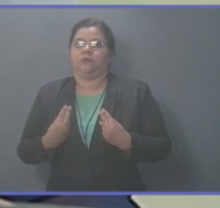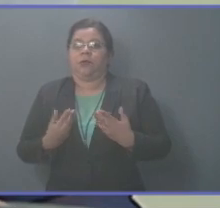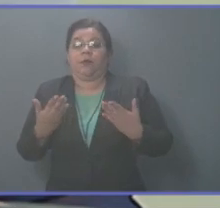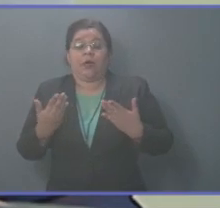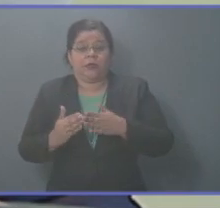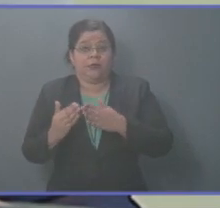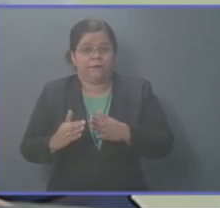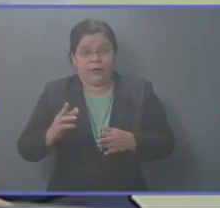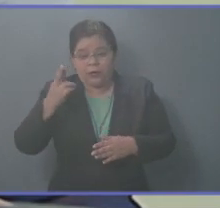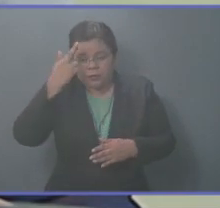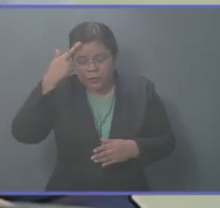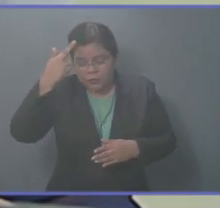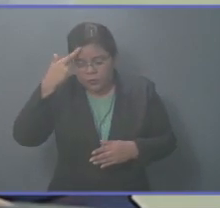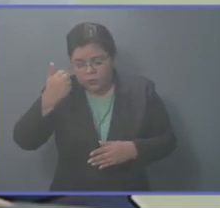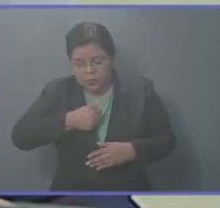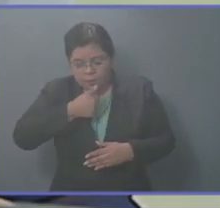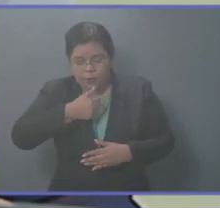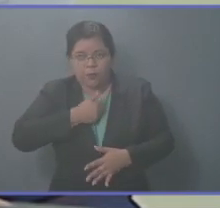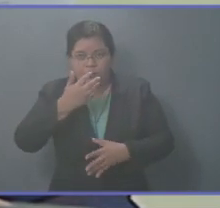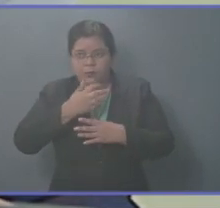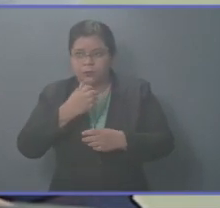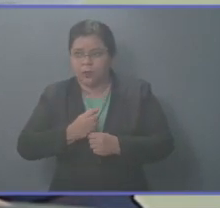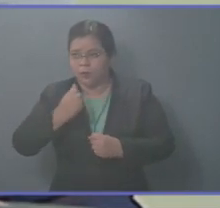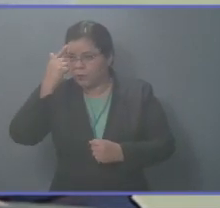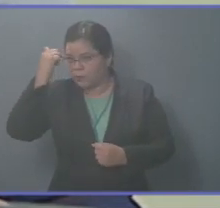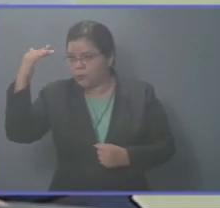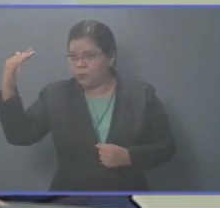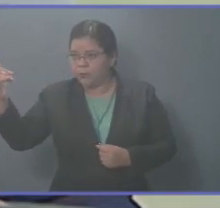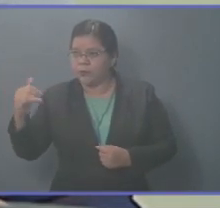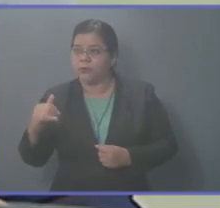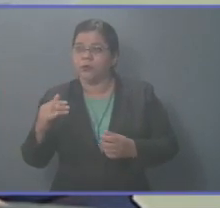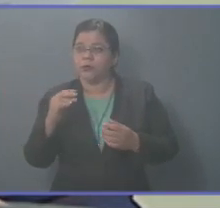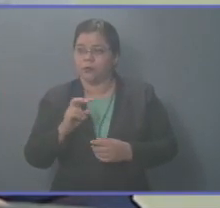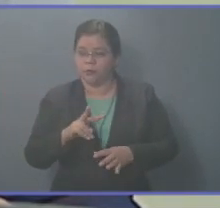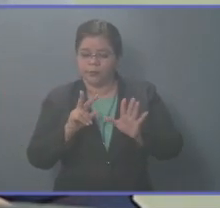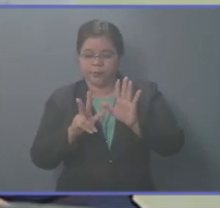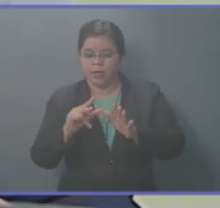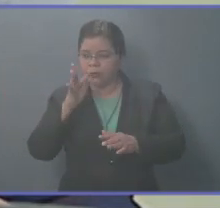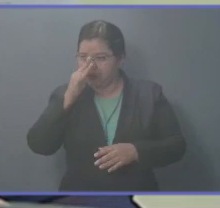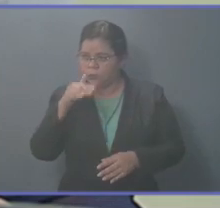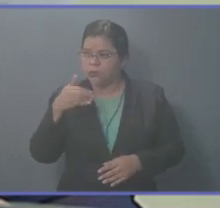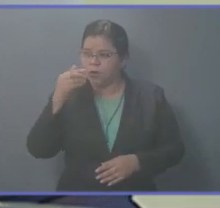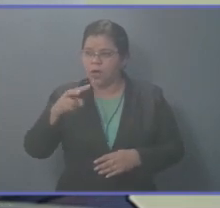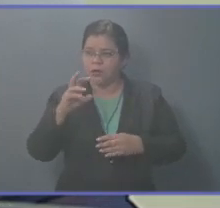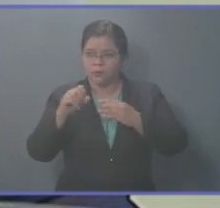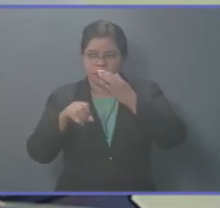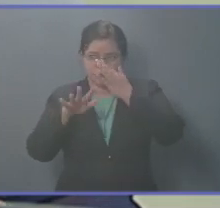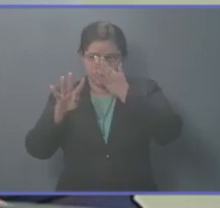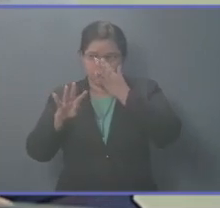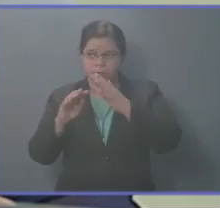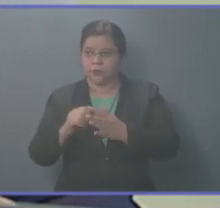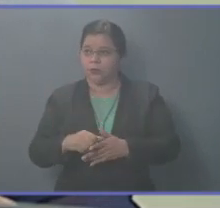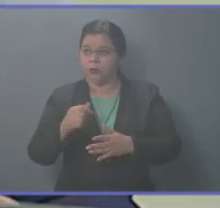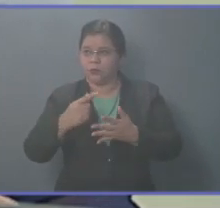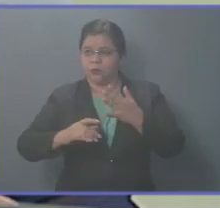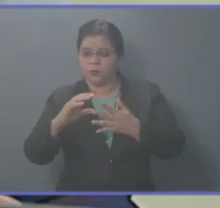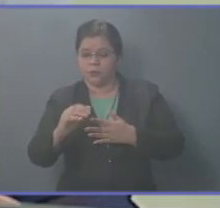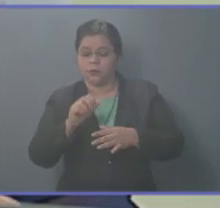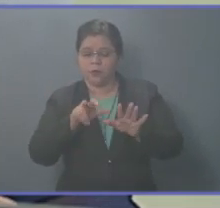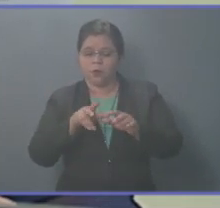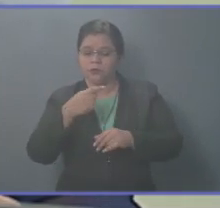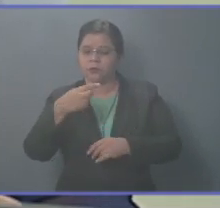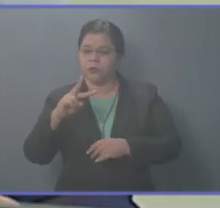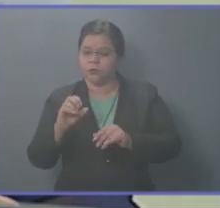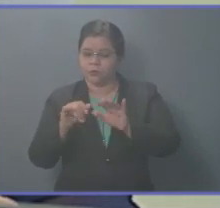distintas de sus propias convicciones políticas. Sentencia de 28 de febrero de 2014, inconstitucionalidad